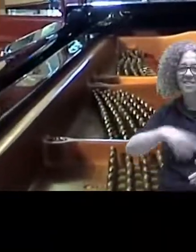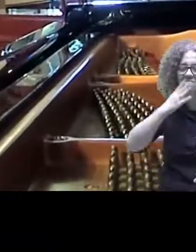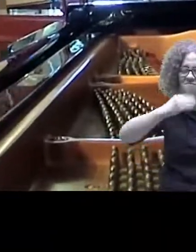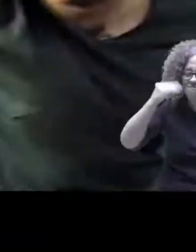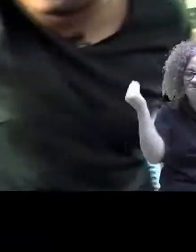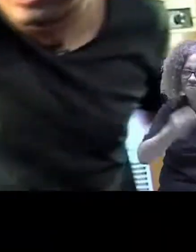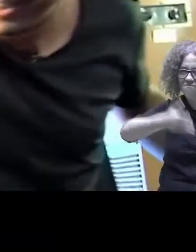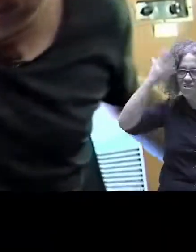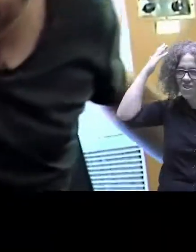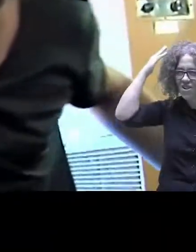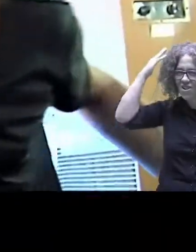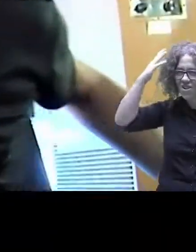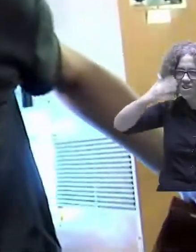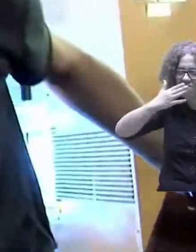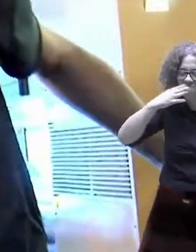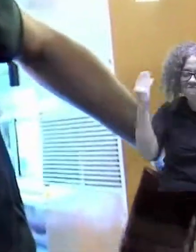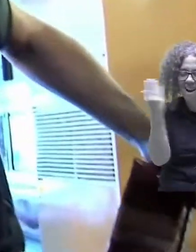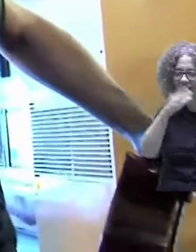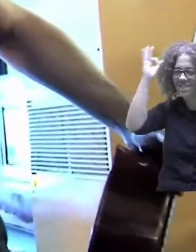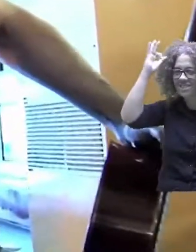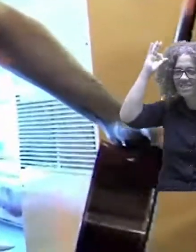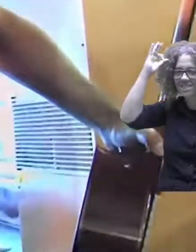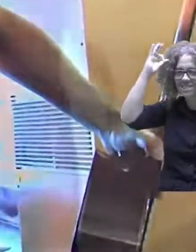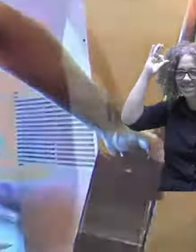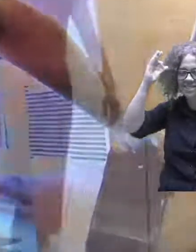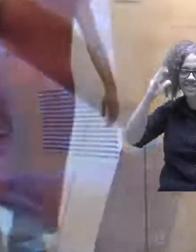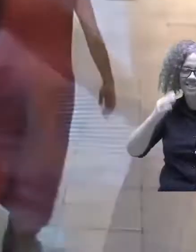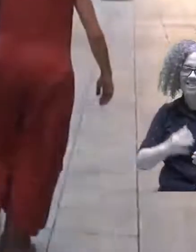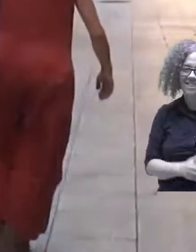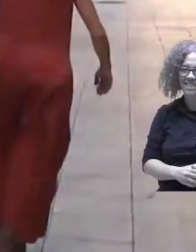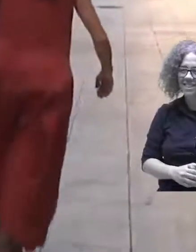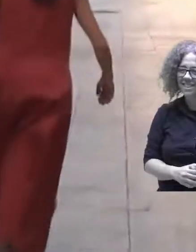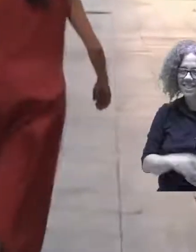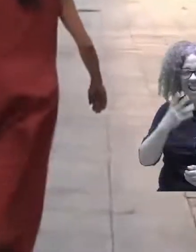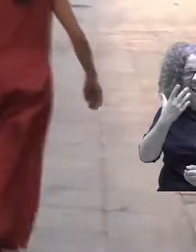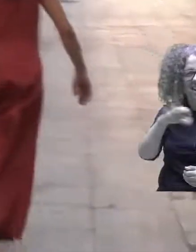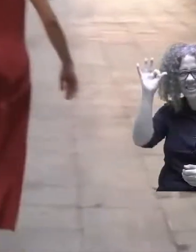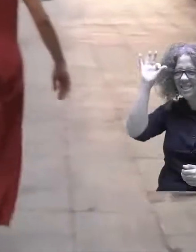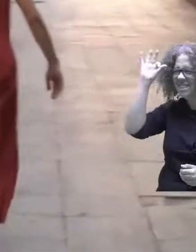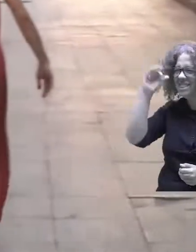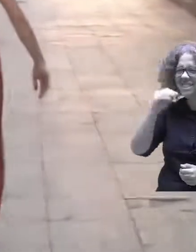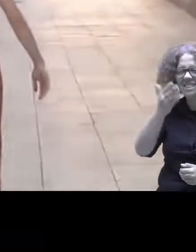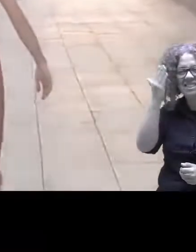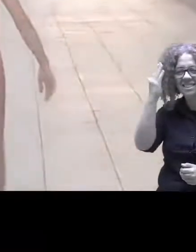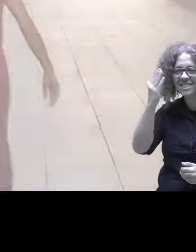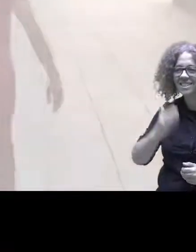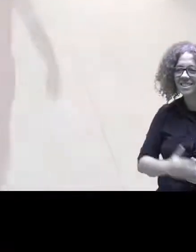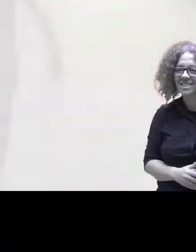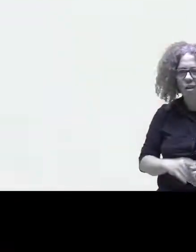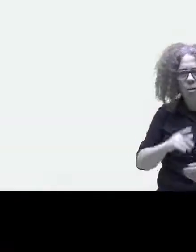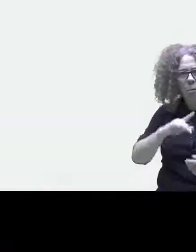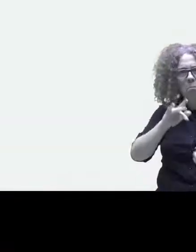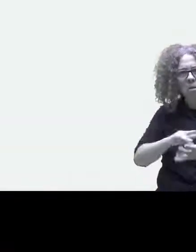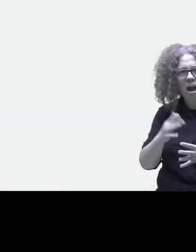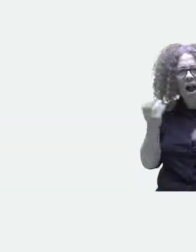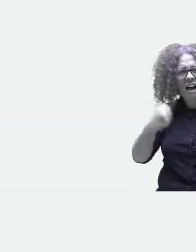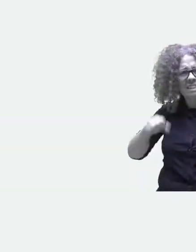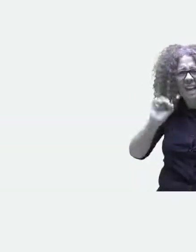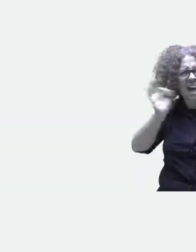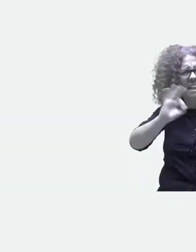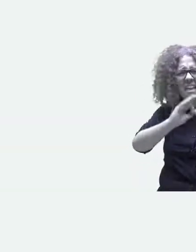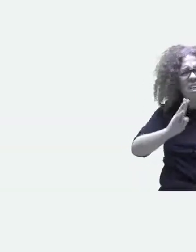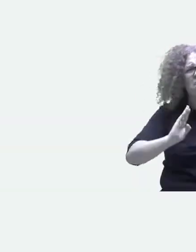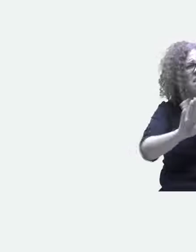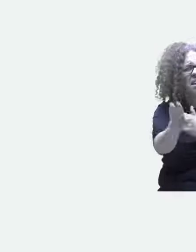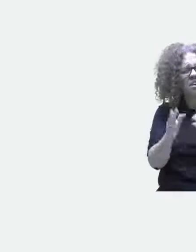Monstruo, monstruo, eres un monstruo. Monstruo, eres un monstruo. A la primera, sin enseñar, sin